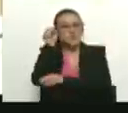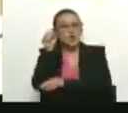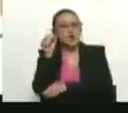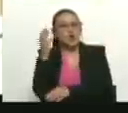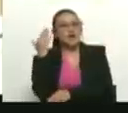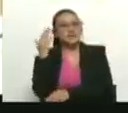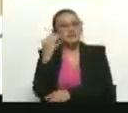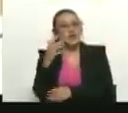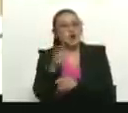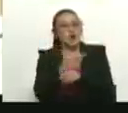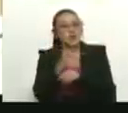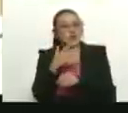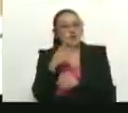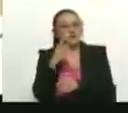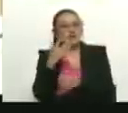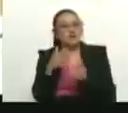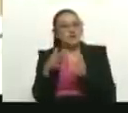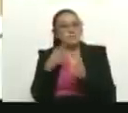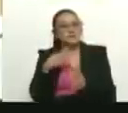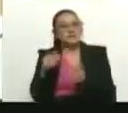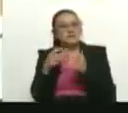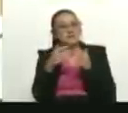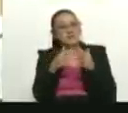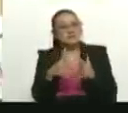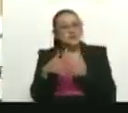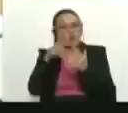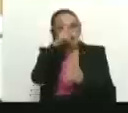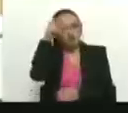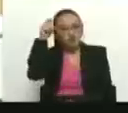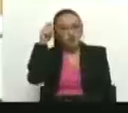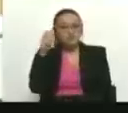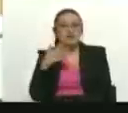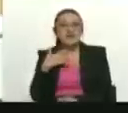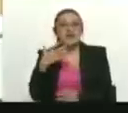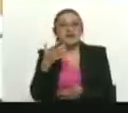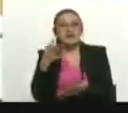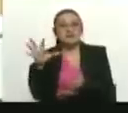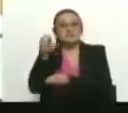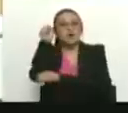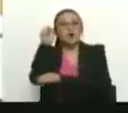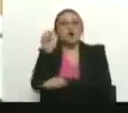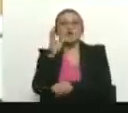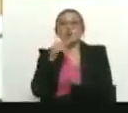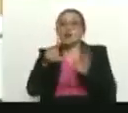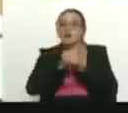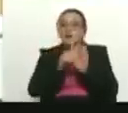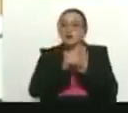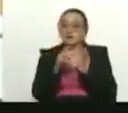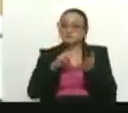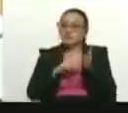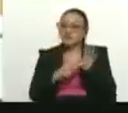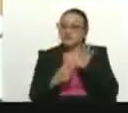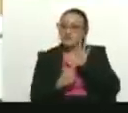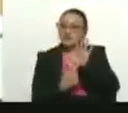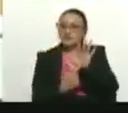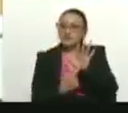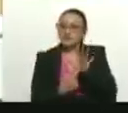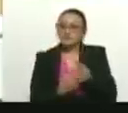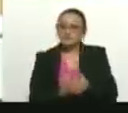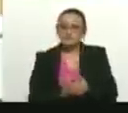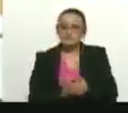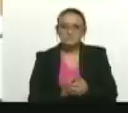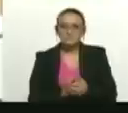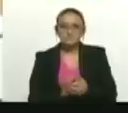Donald Trump y pretende ser rematada de manera ilegal, lo cual demuestra